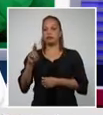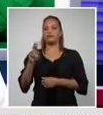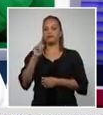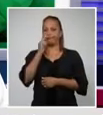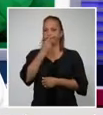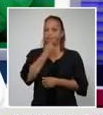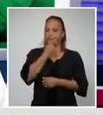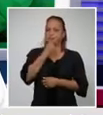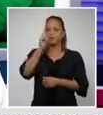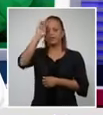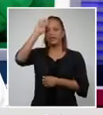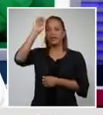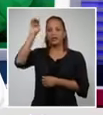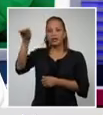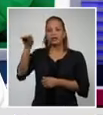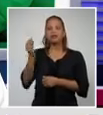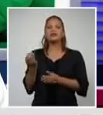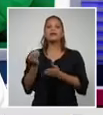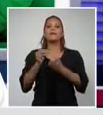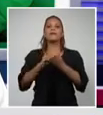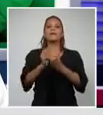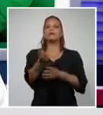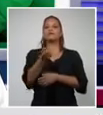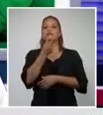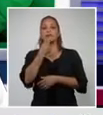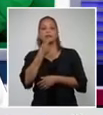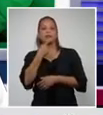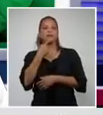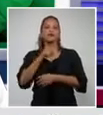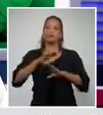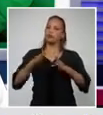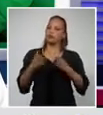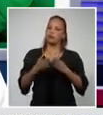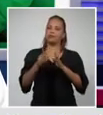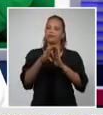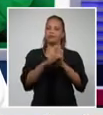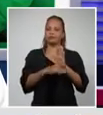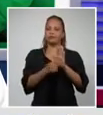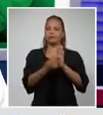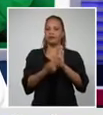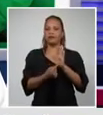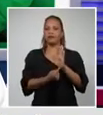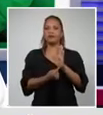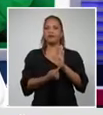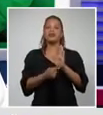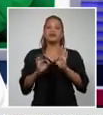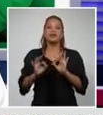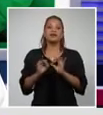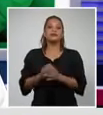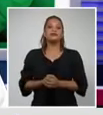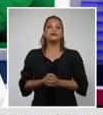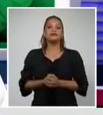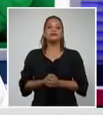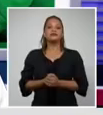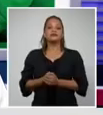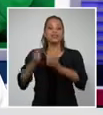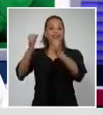y se impone tratamiento establecido. Lamentablemente su estadía hospitalaria fue